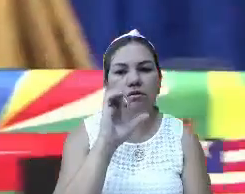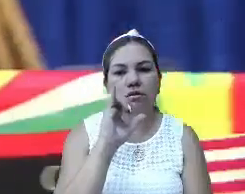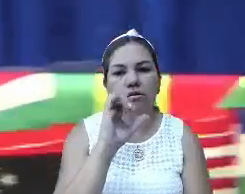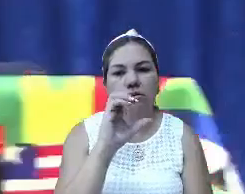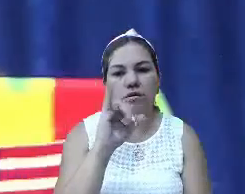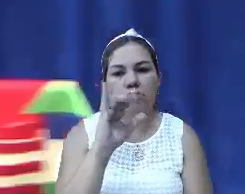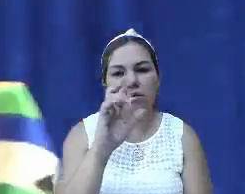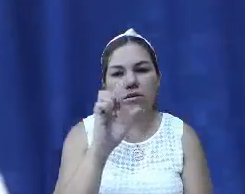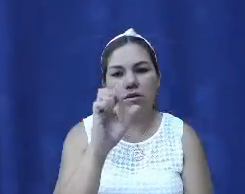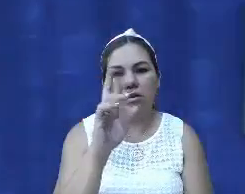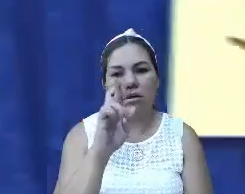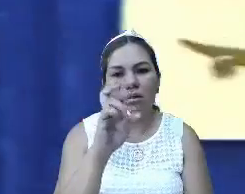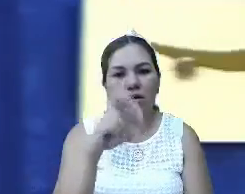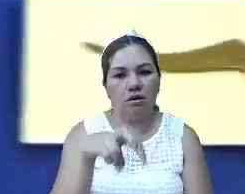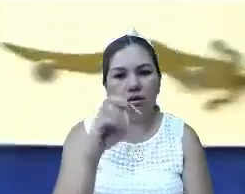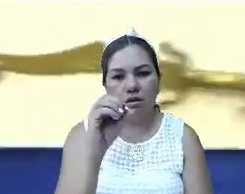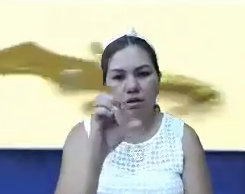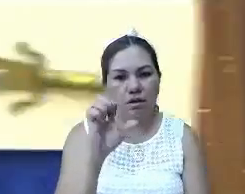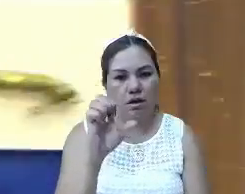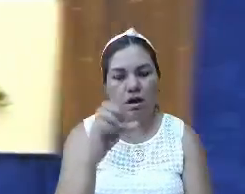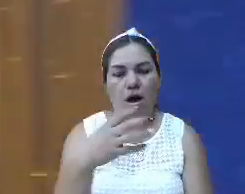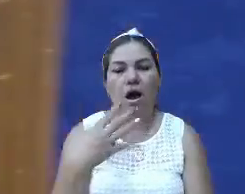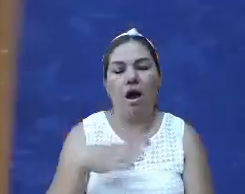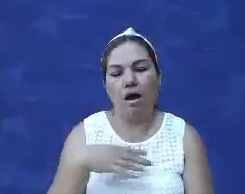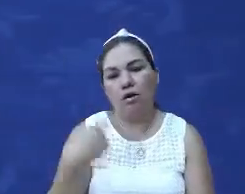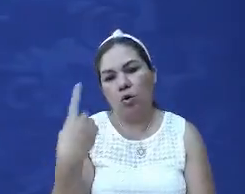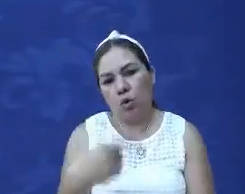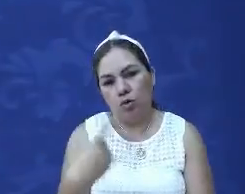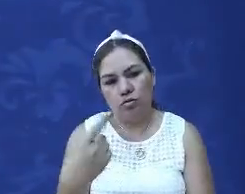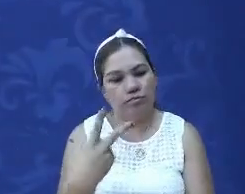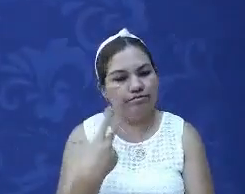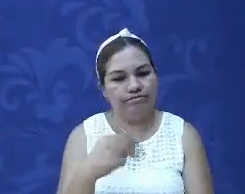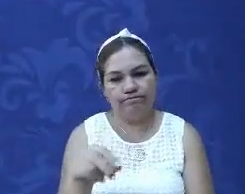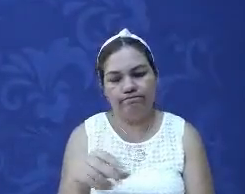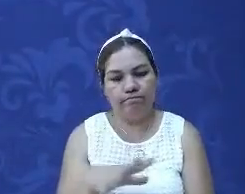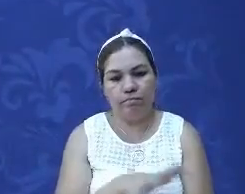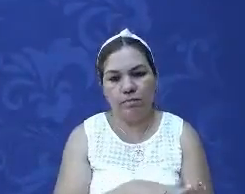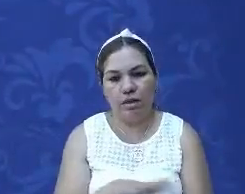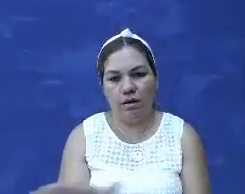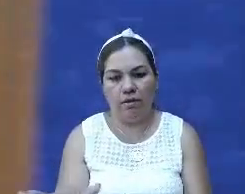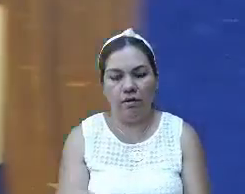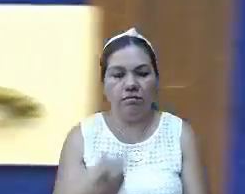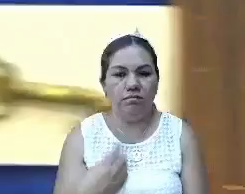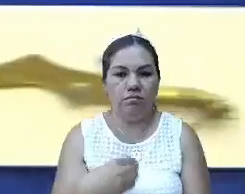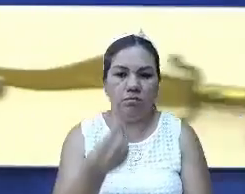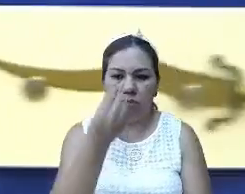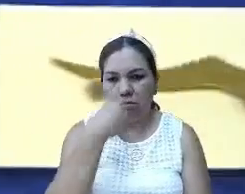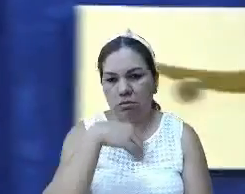y hay gente que ya no discierne nada, que cualquier cosa se mete en la boca.